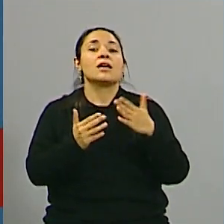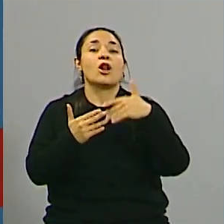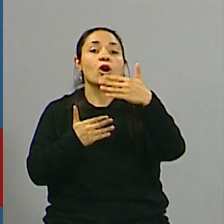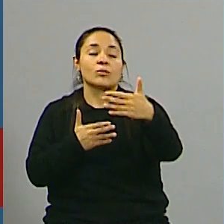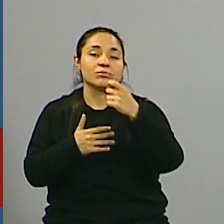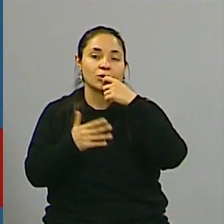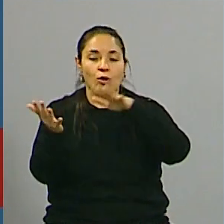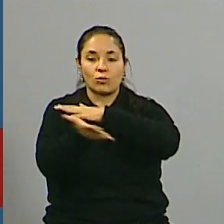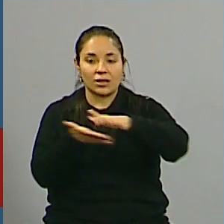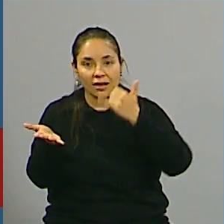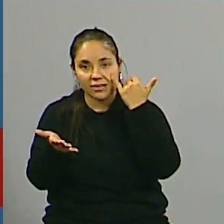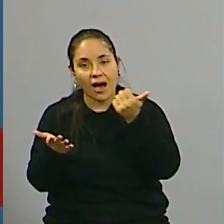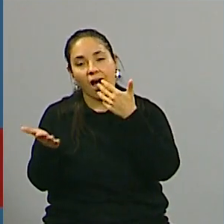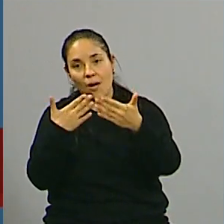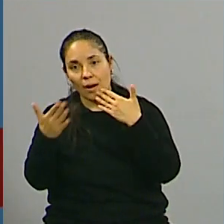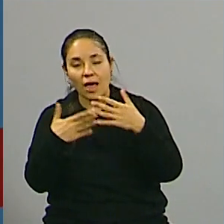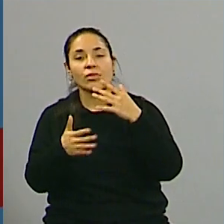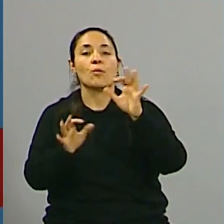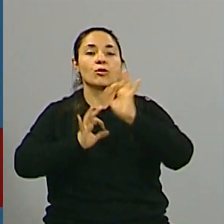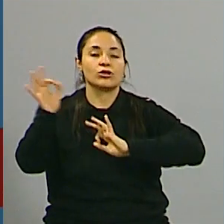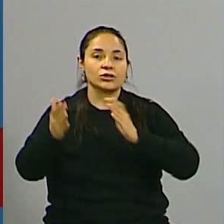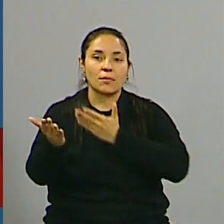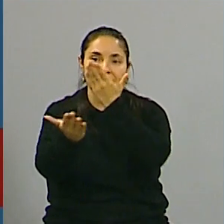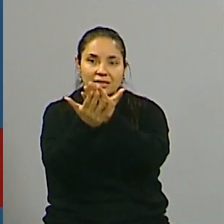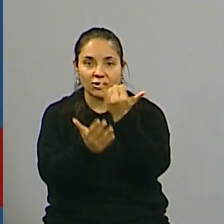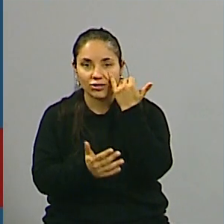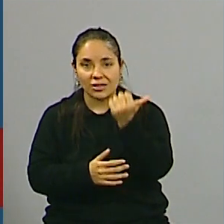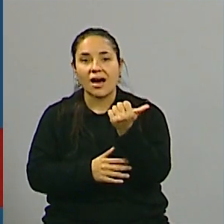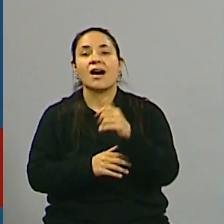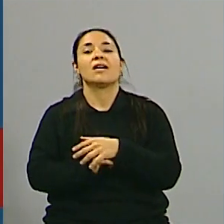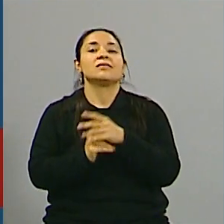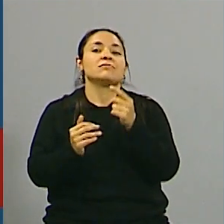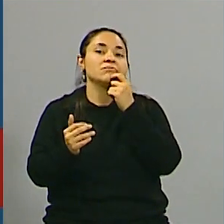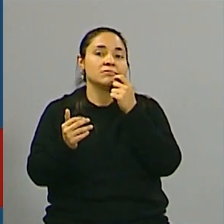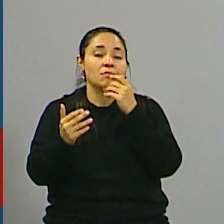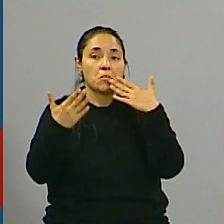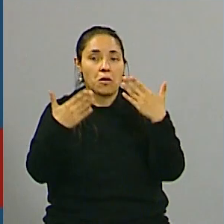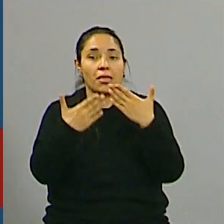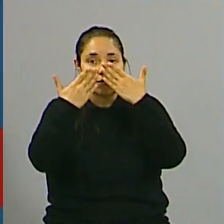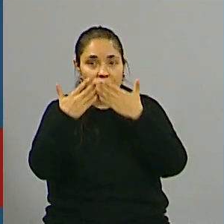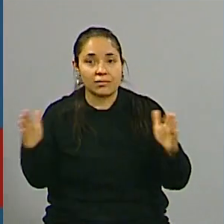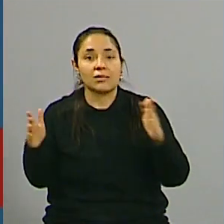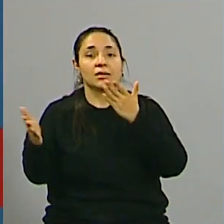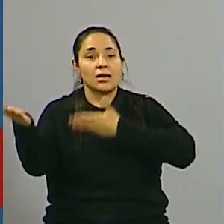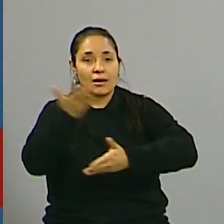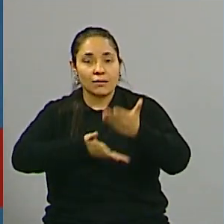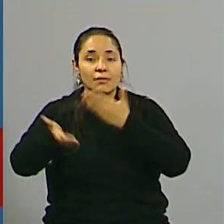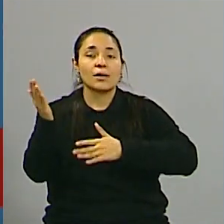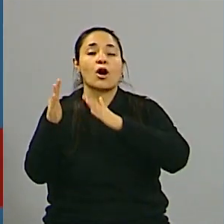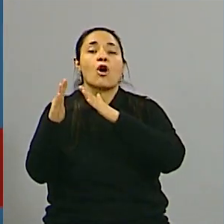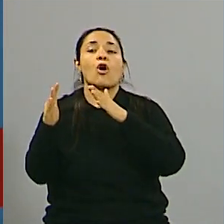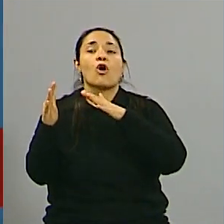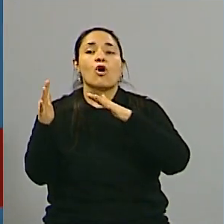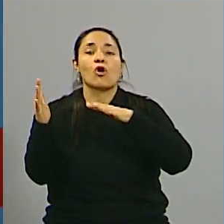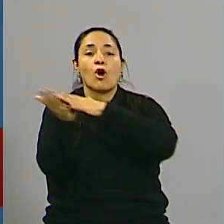la comunidad y habiendo presentado el proyecto y habiendo abierto esta posibilidad de seguir intercambiando con la comunidad, inclusive